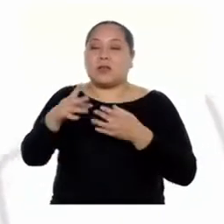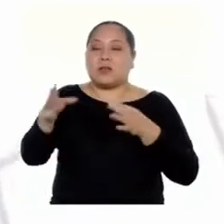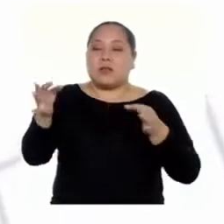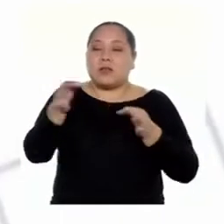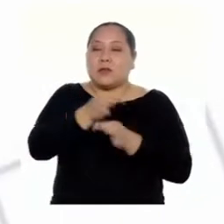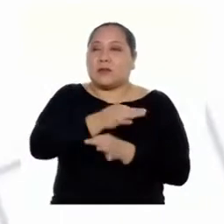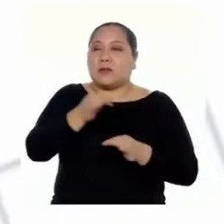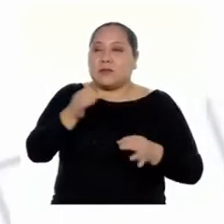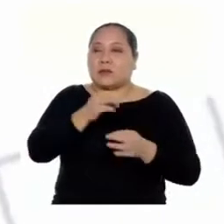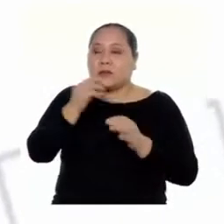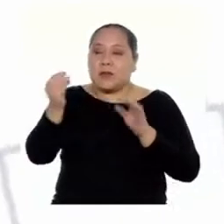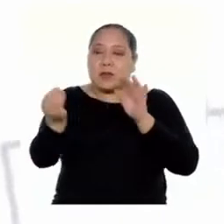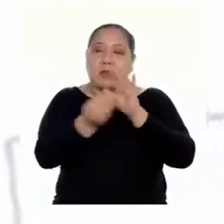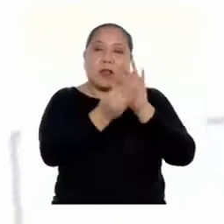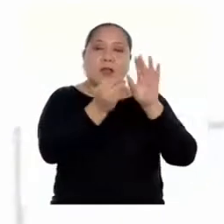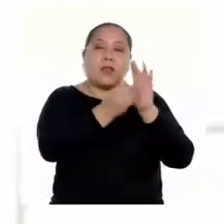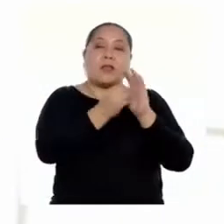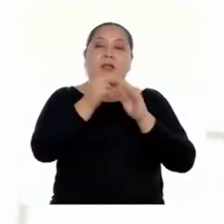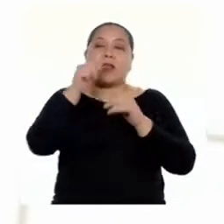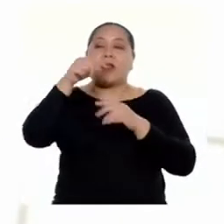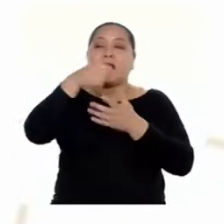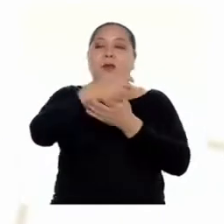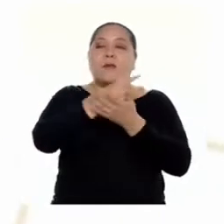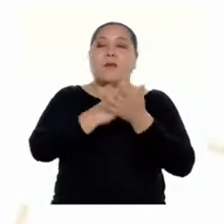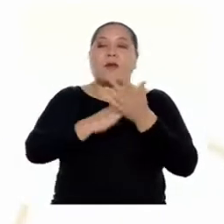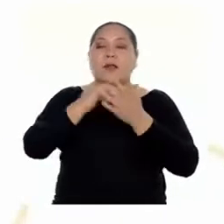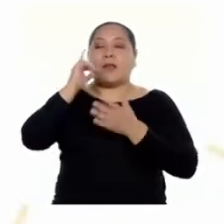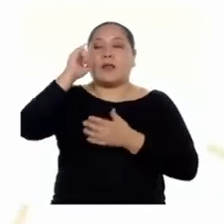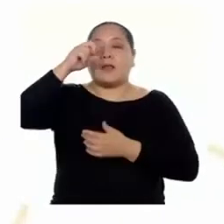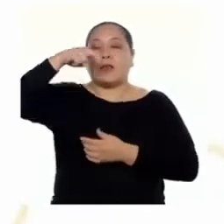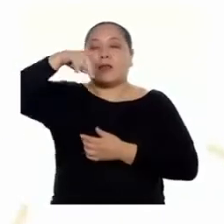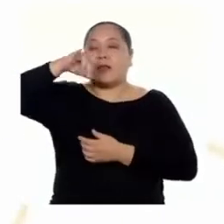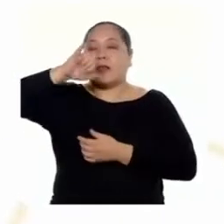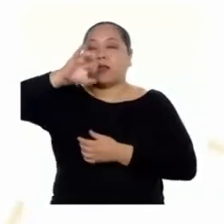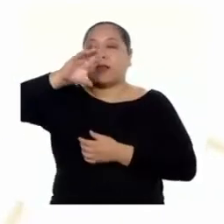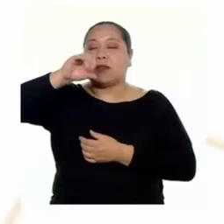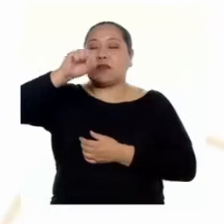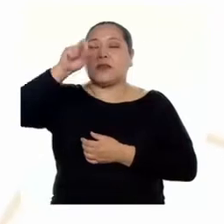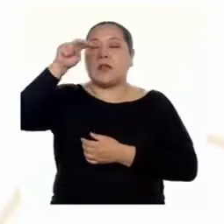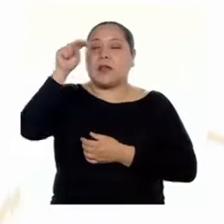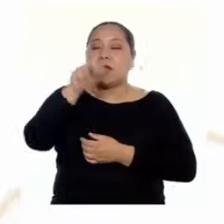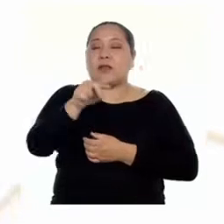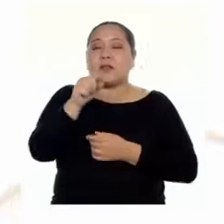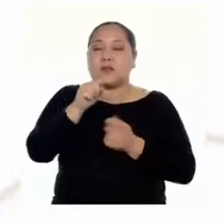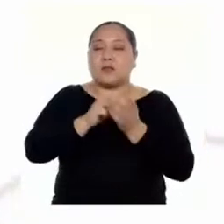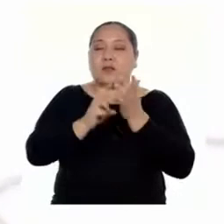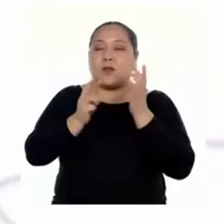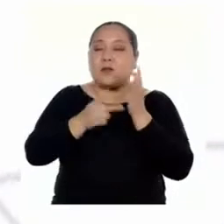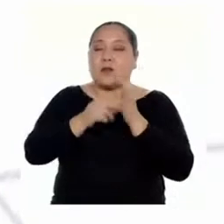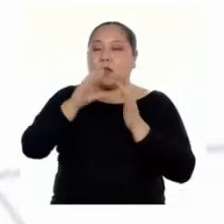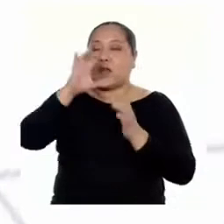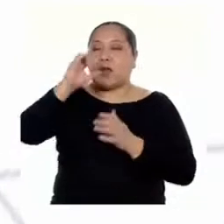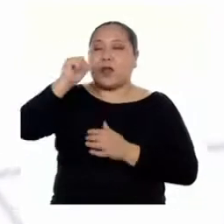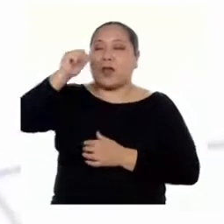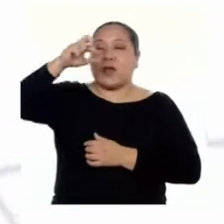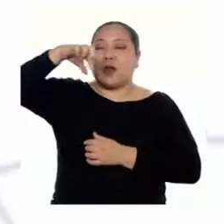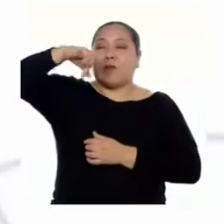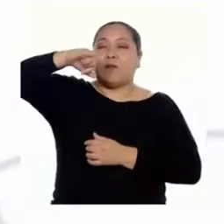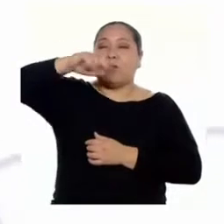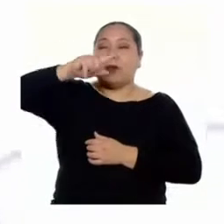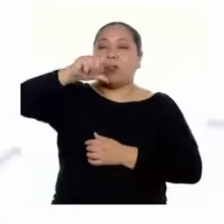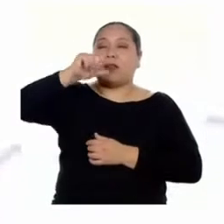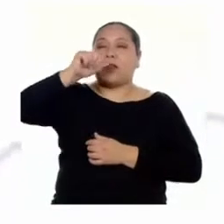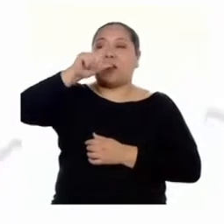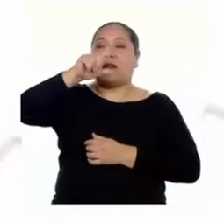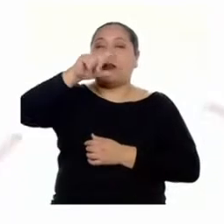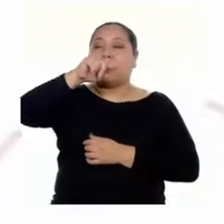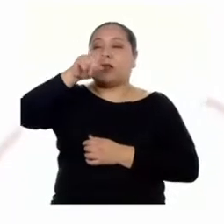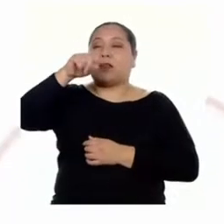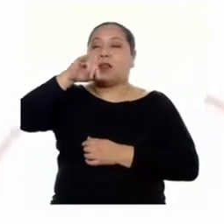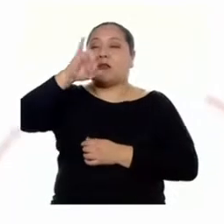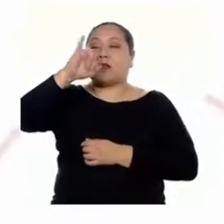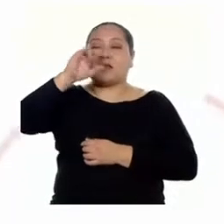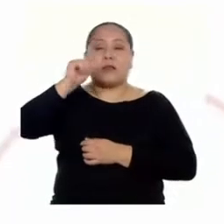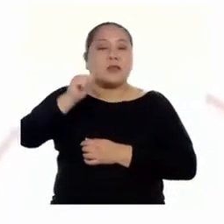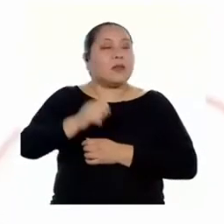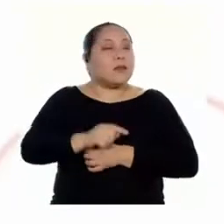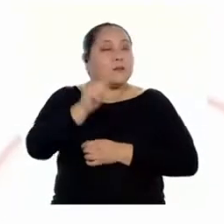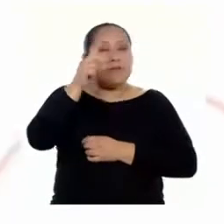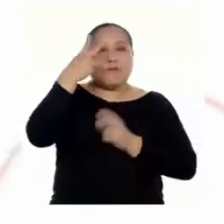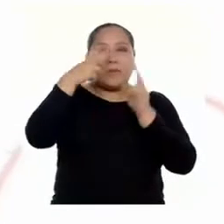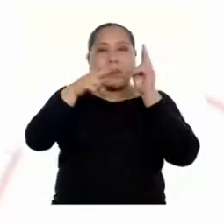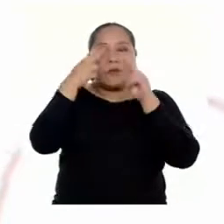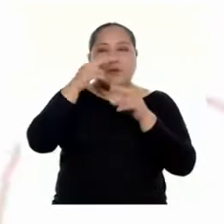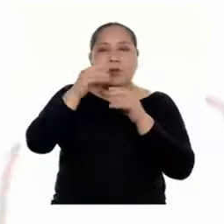al capital inicial, es decir, se capitalizan. Aclaremos algo sobre el interés compuesto y el interés